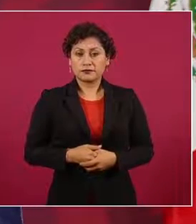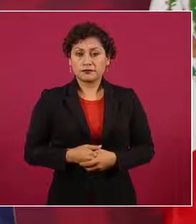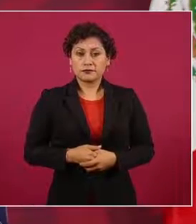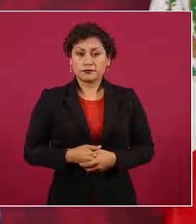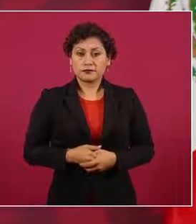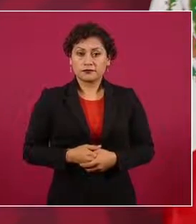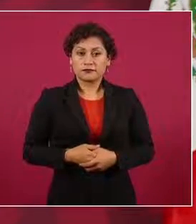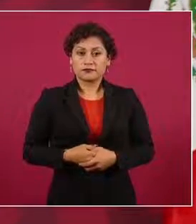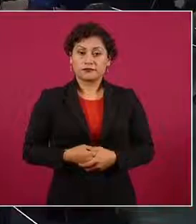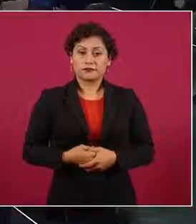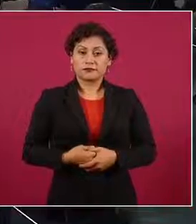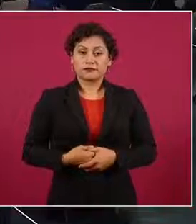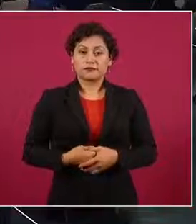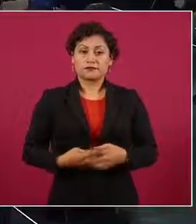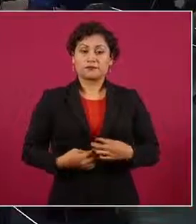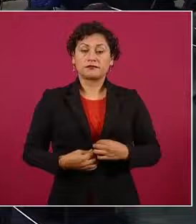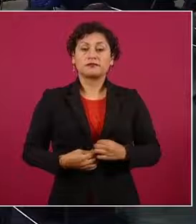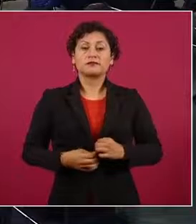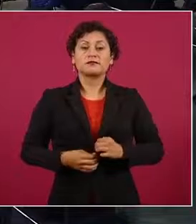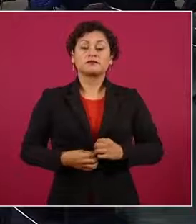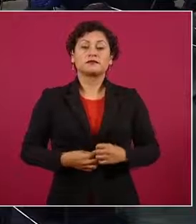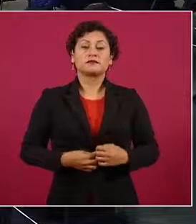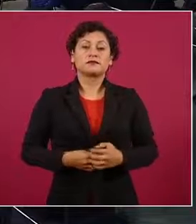pero sí hay